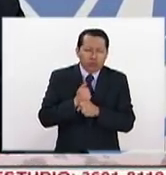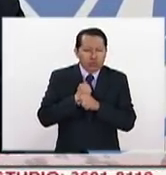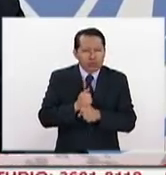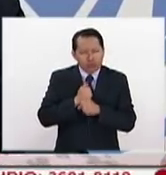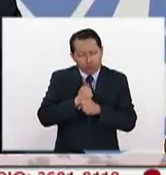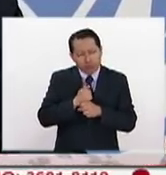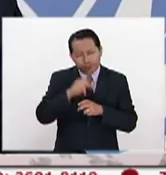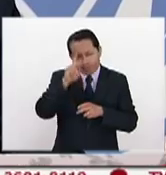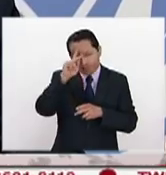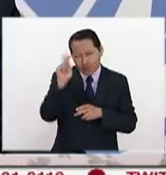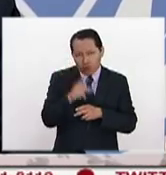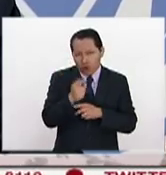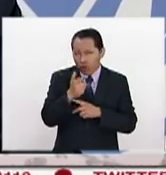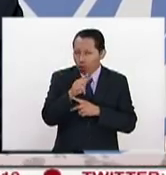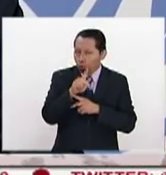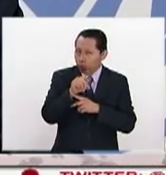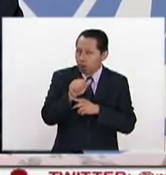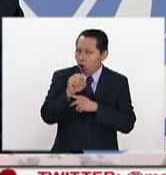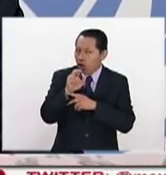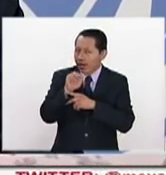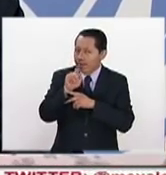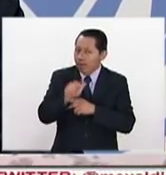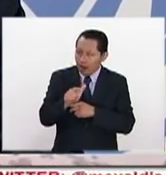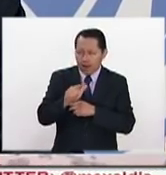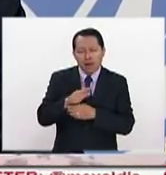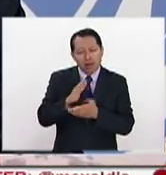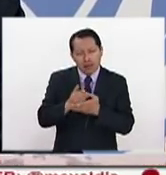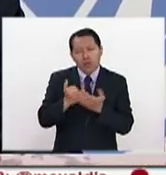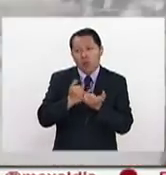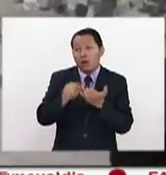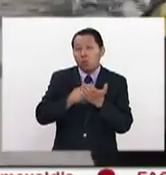de los civiles en la Guta Oriental y en otros lugares.